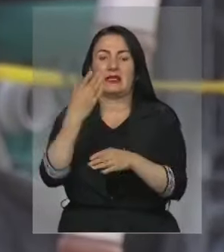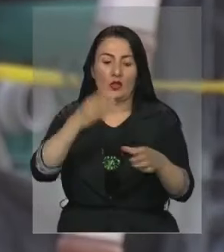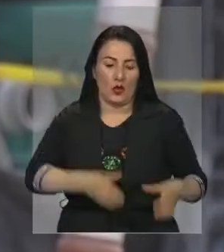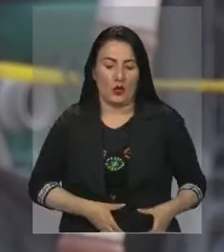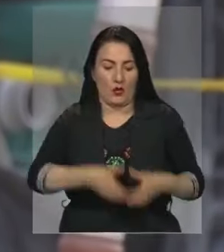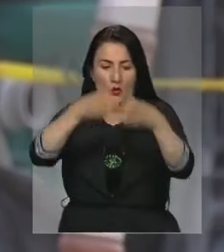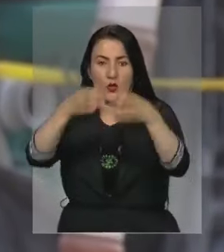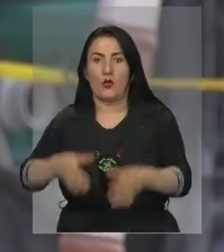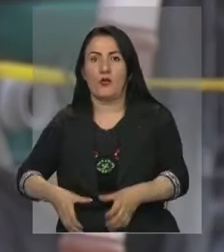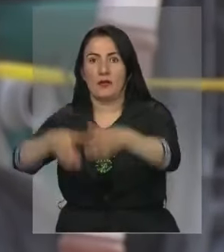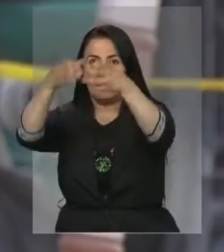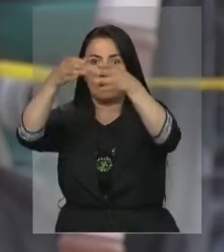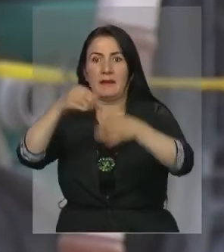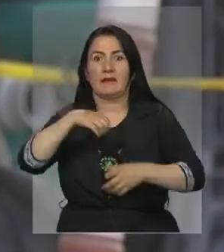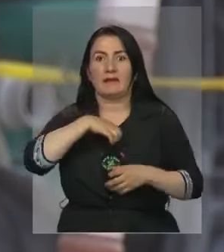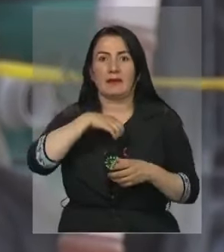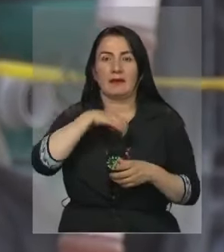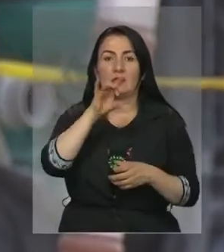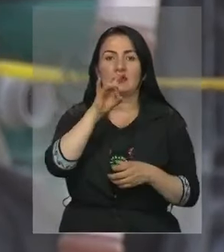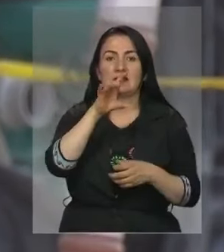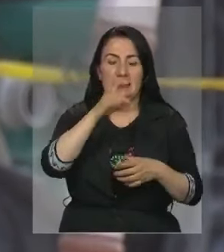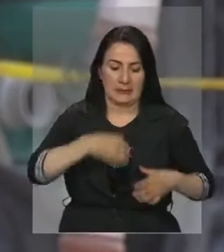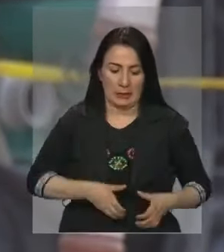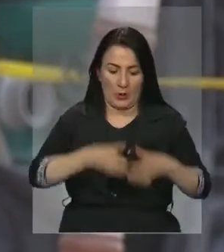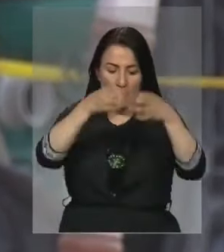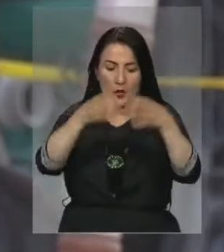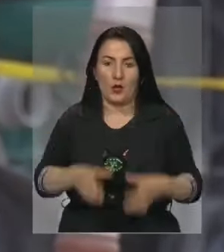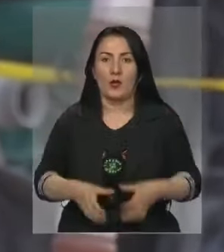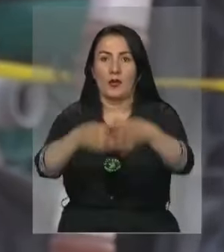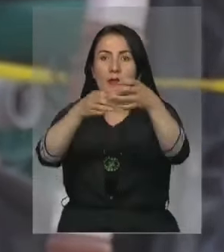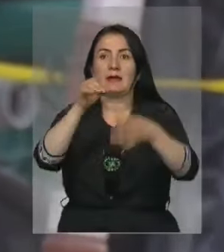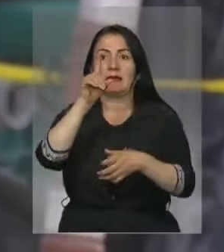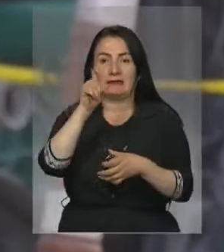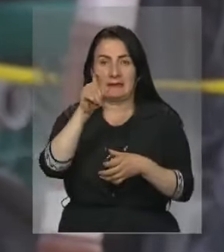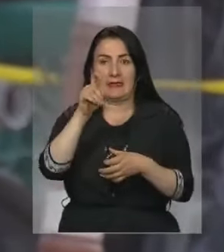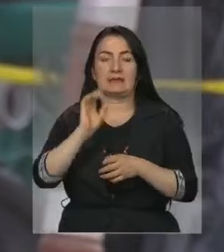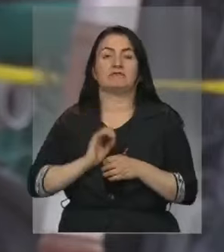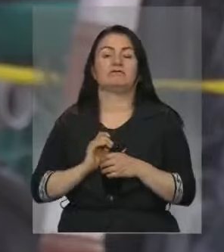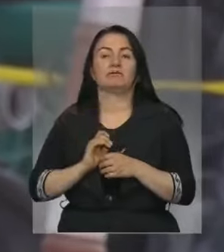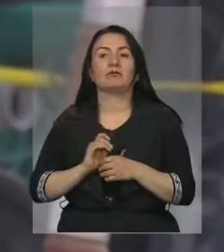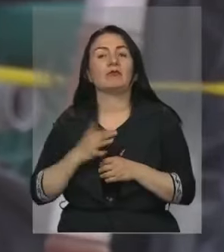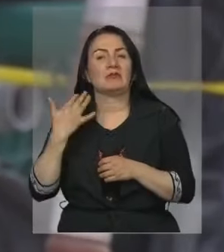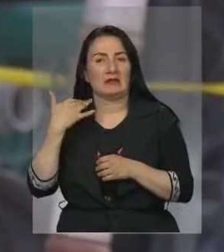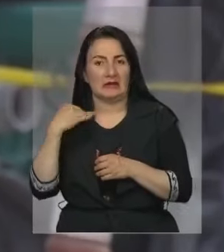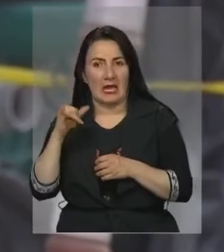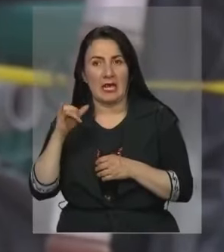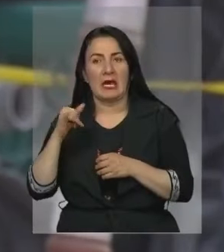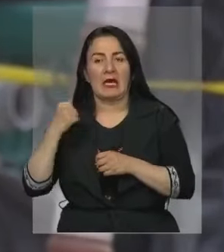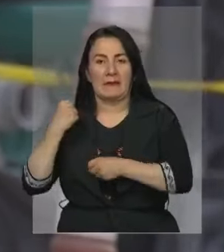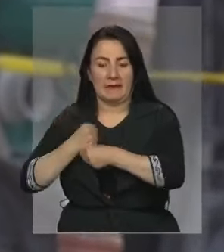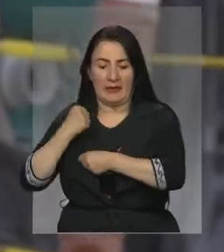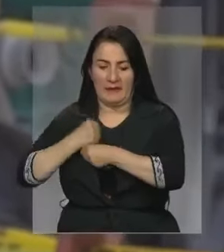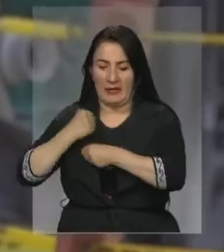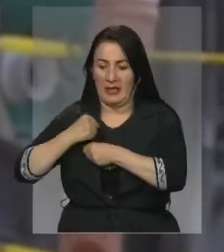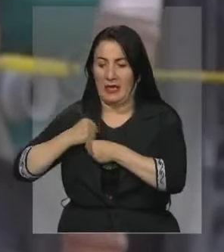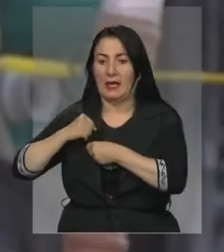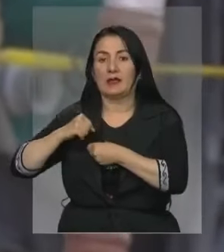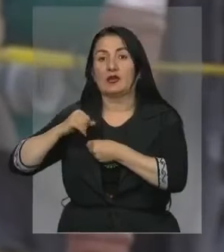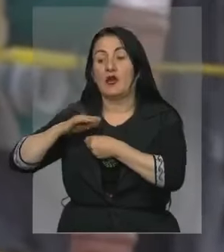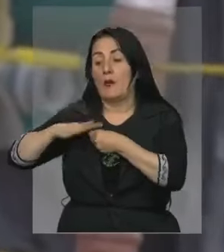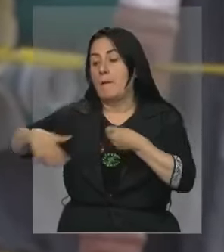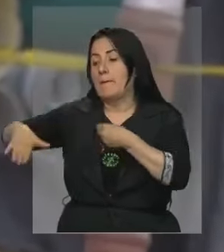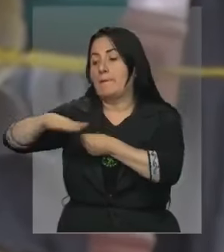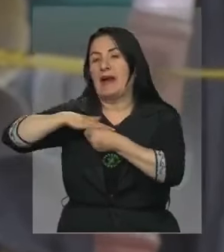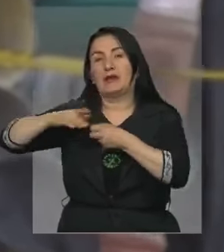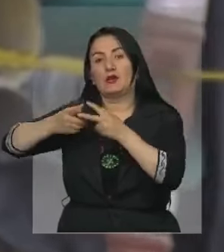columnas. Tenemos 15 columnas y 6 capiteles. Venimos trabajando desde Patio Taller hacia acá